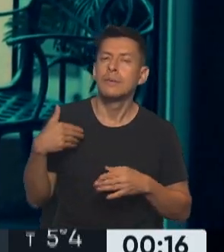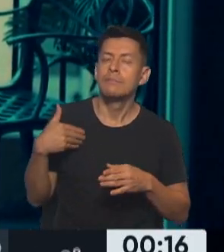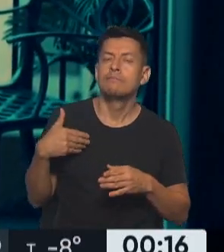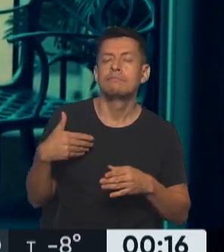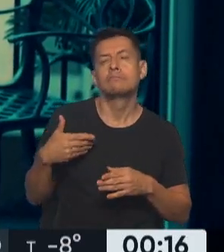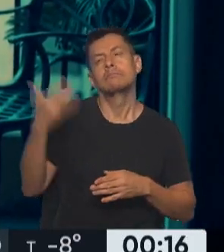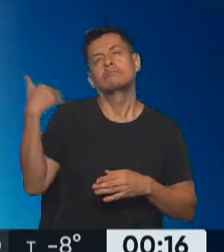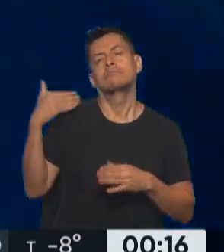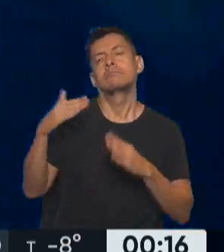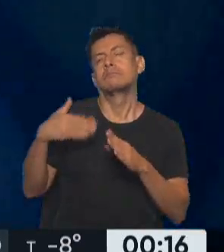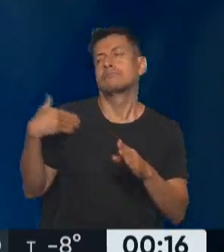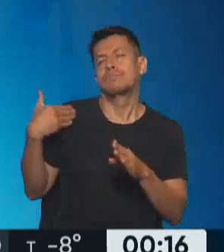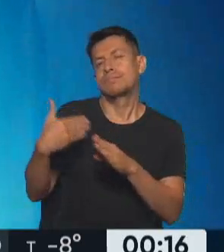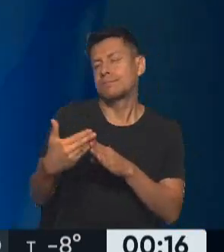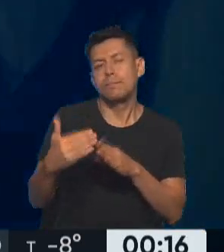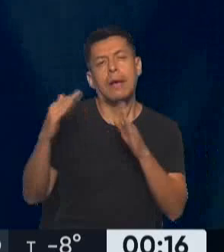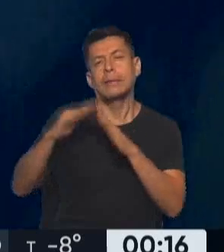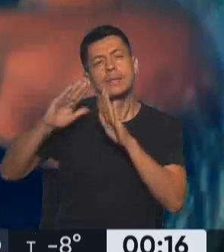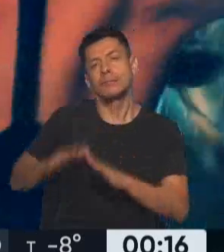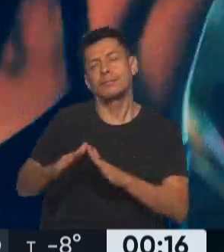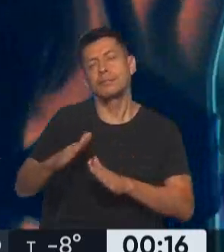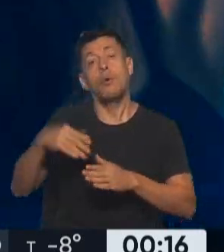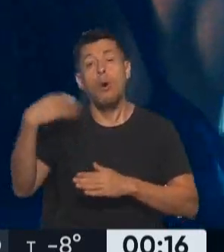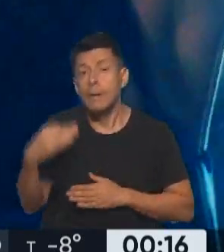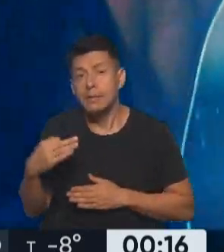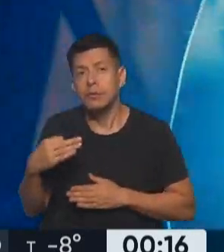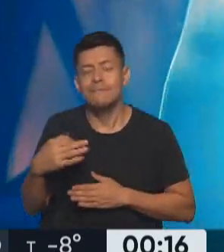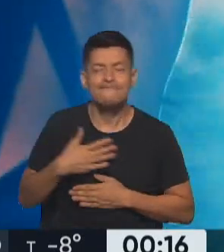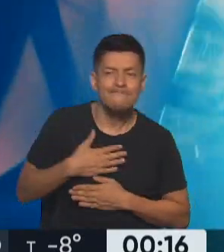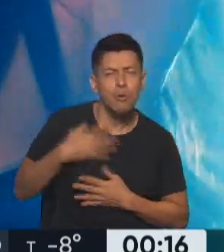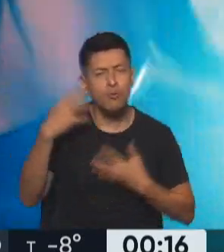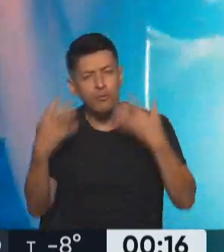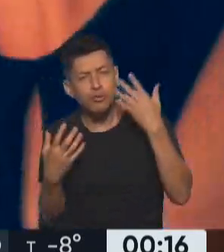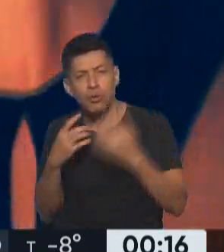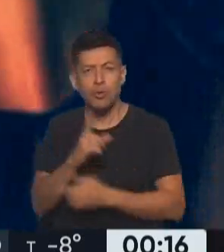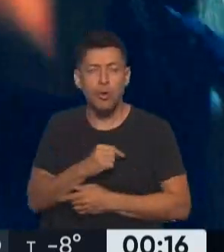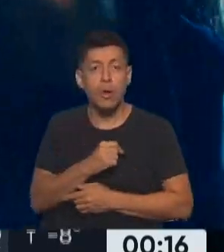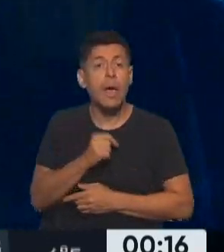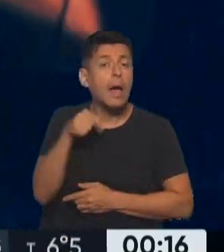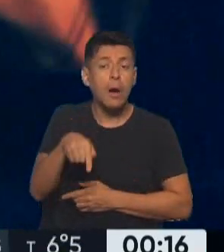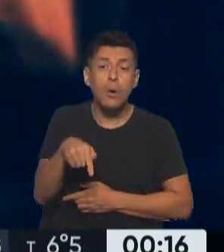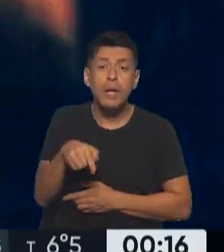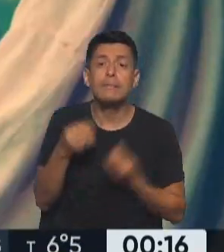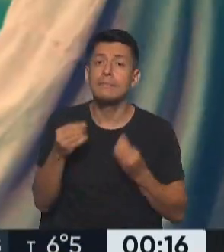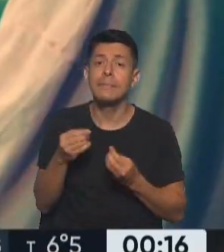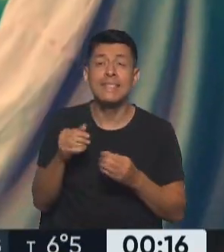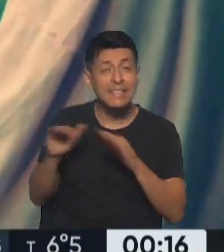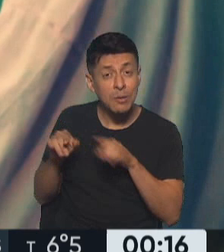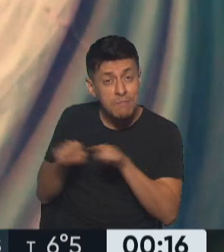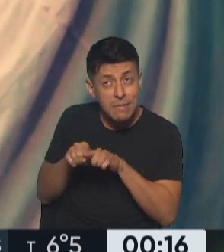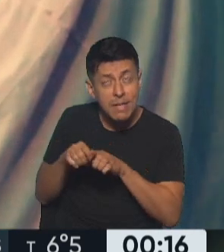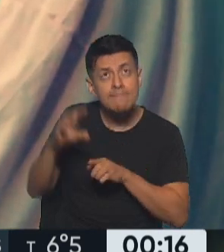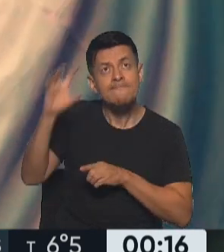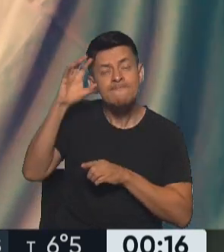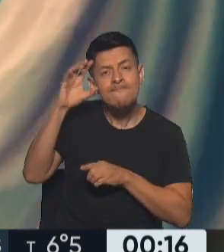casa, obligadamente, y con mucho dolor y mucha confusión. Entonces ahora vamos a polarizar como esa situación en nuestra mente,